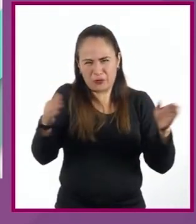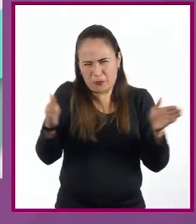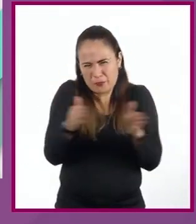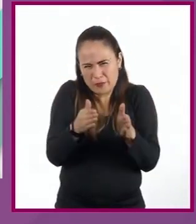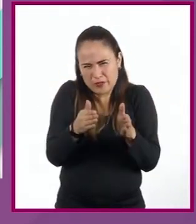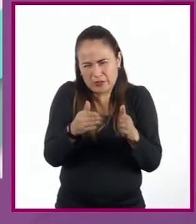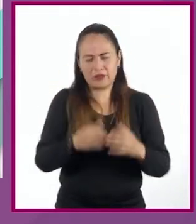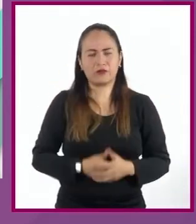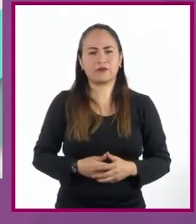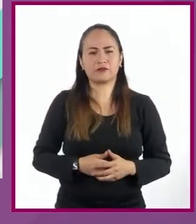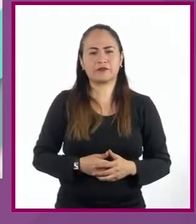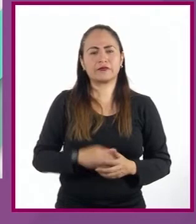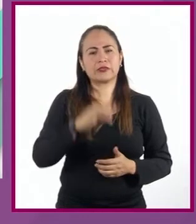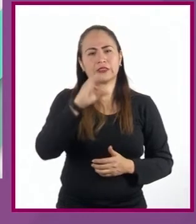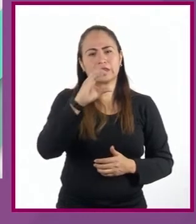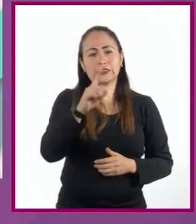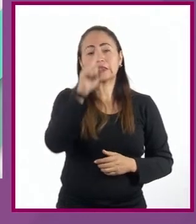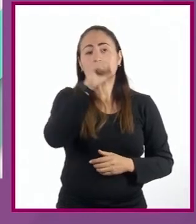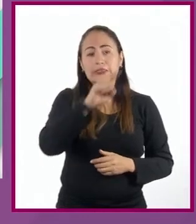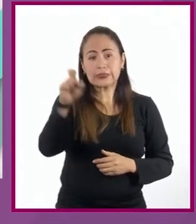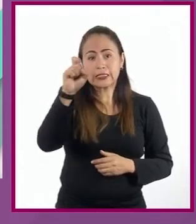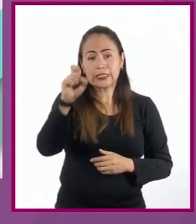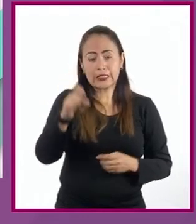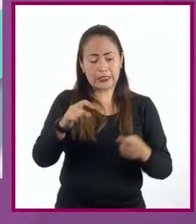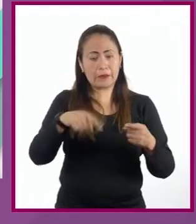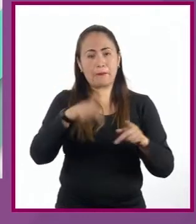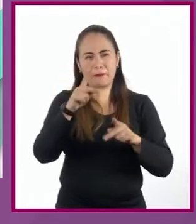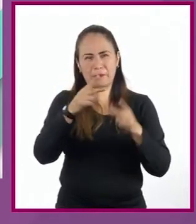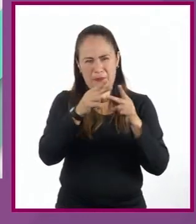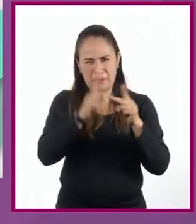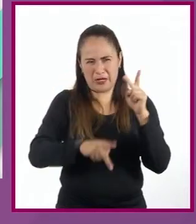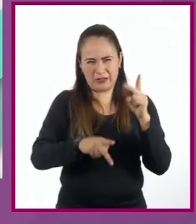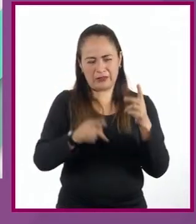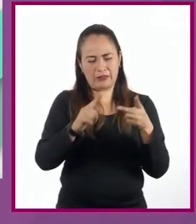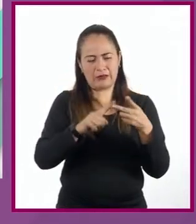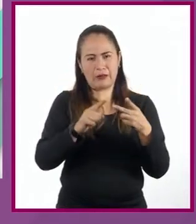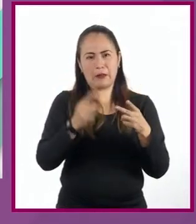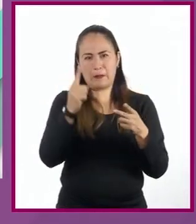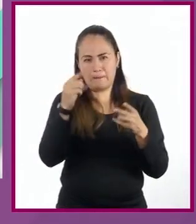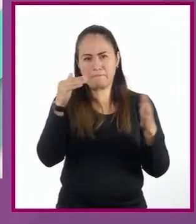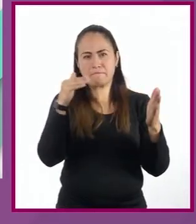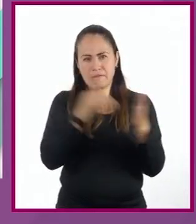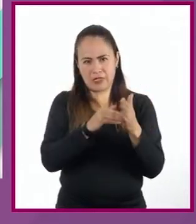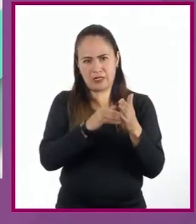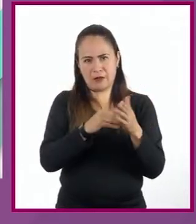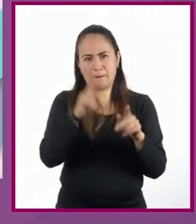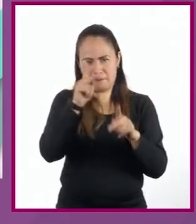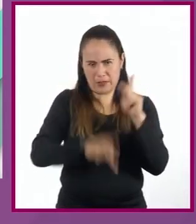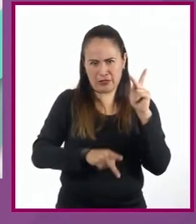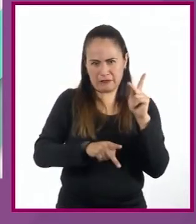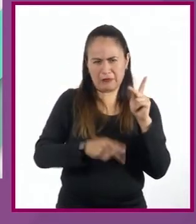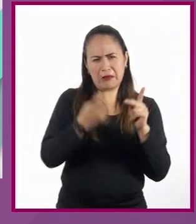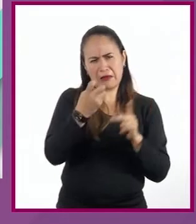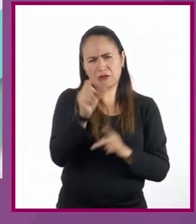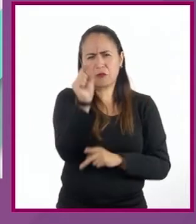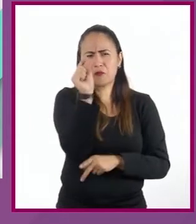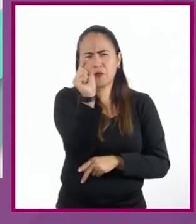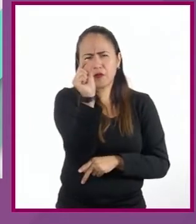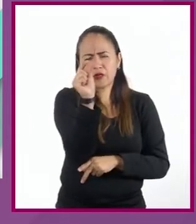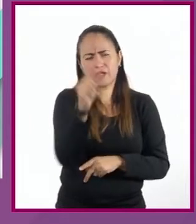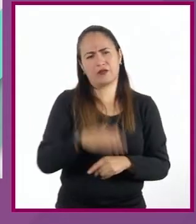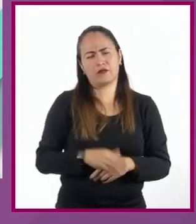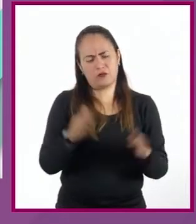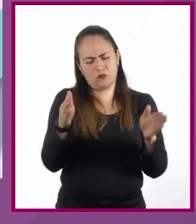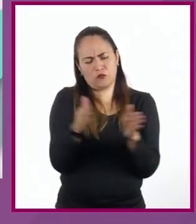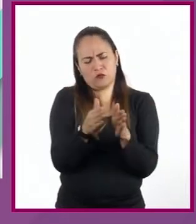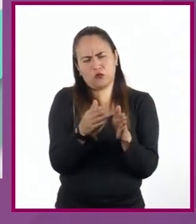representan la centésima y la milésima parte del metro respectivamente, son unidades muy pequeñas para lo